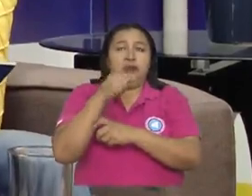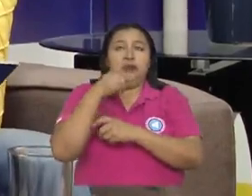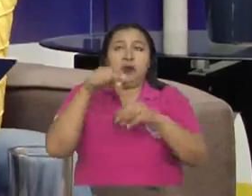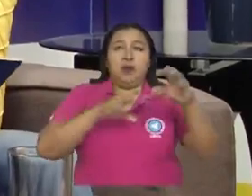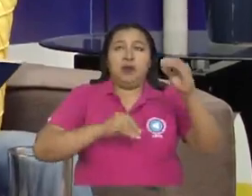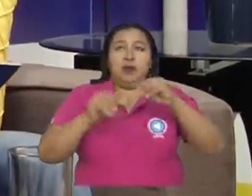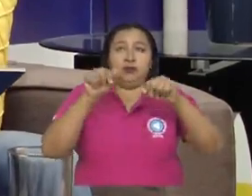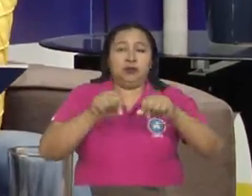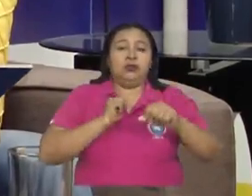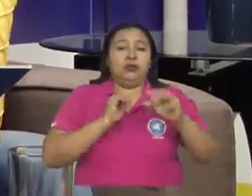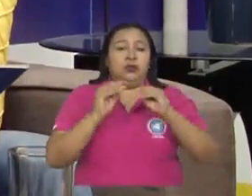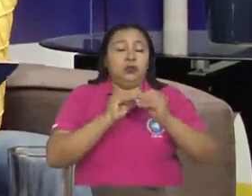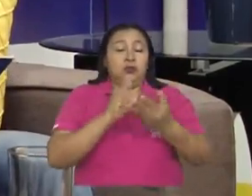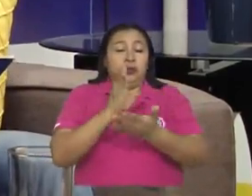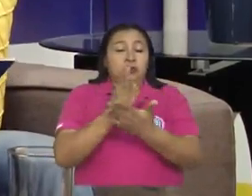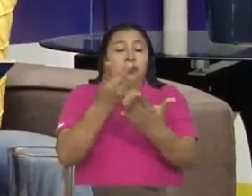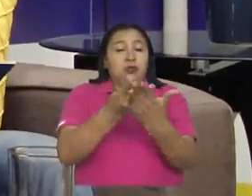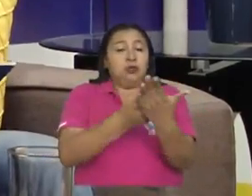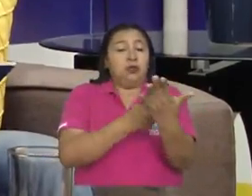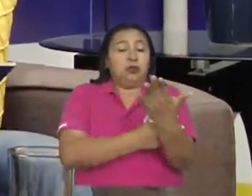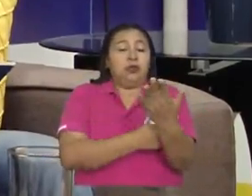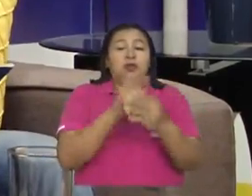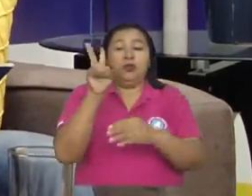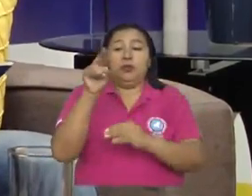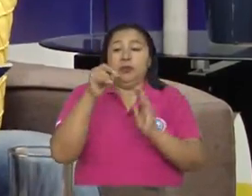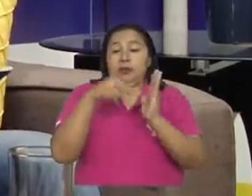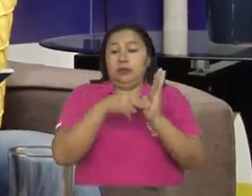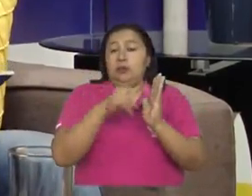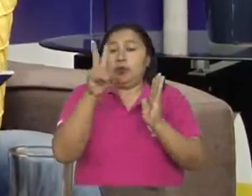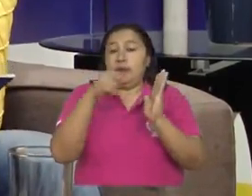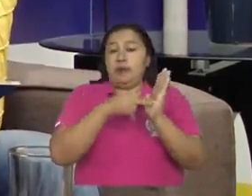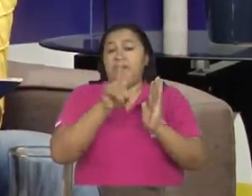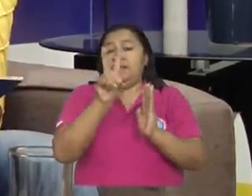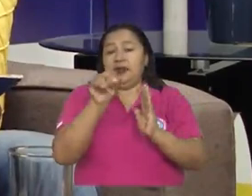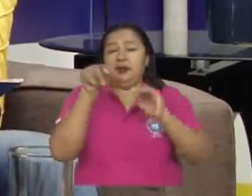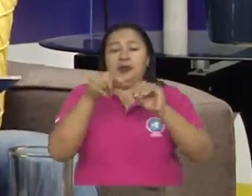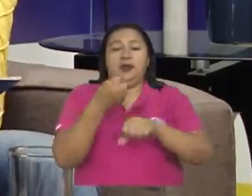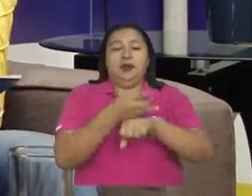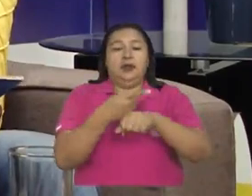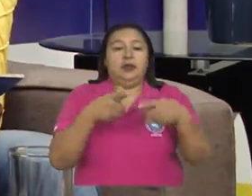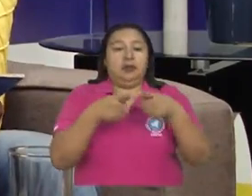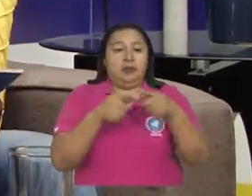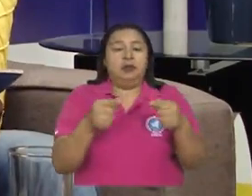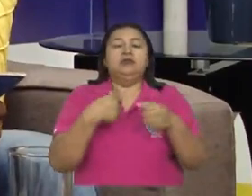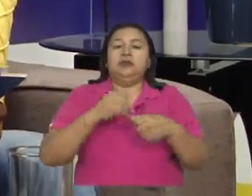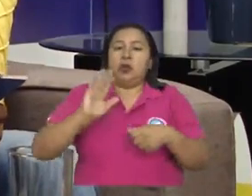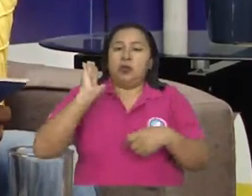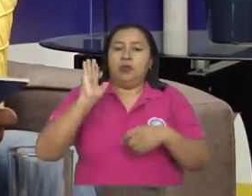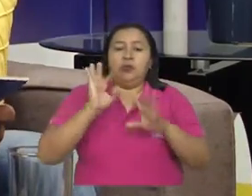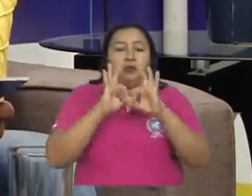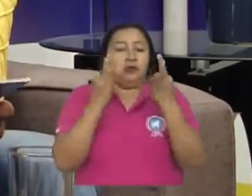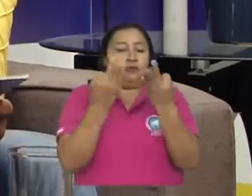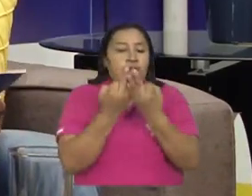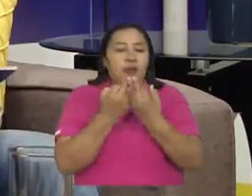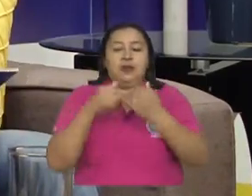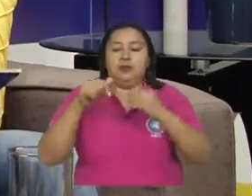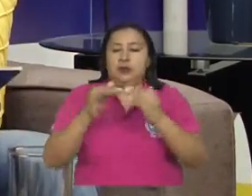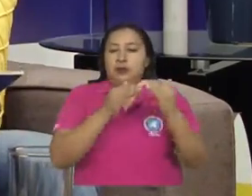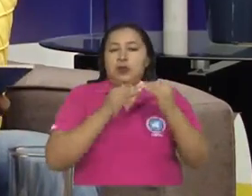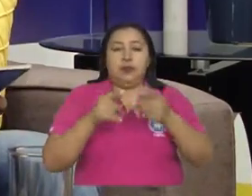presupuesto 2020 de la alcaldía de Managua, que sin duda alguna es compromiso para el bienestar de las familias capitalinas,